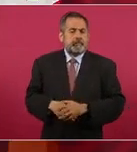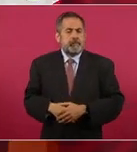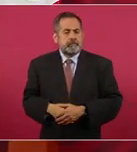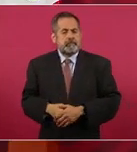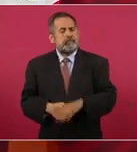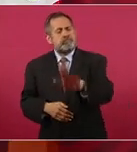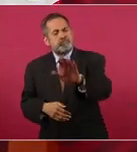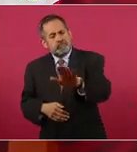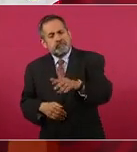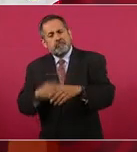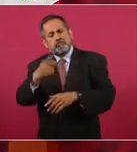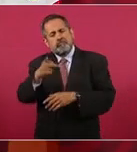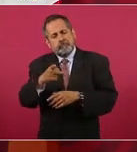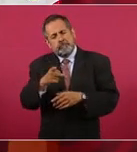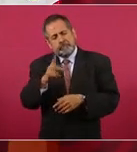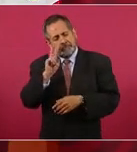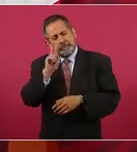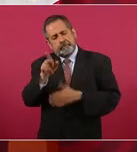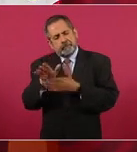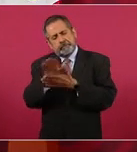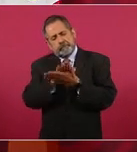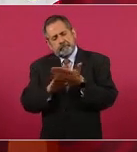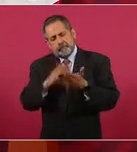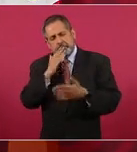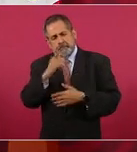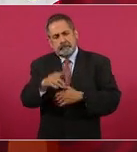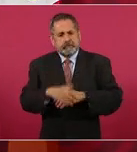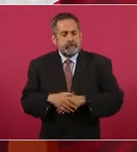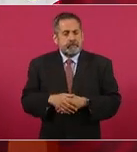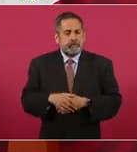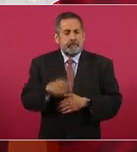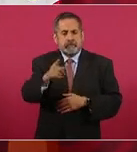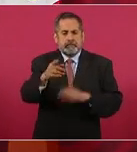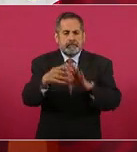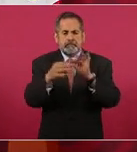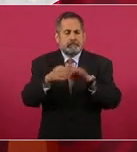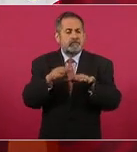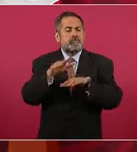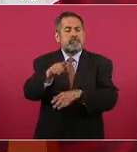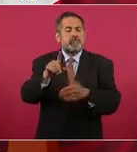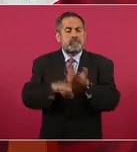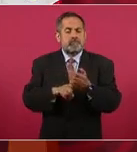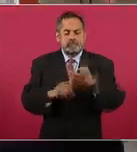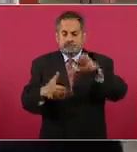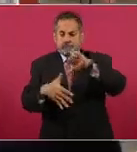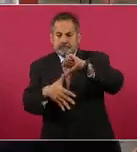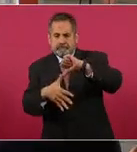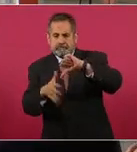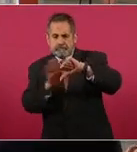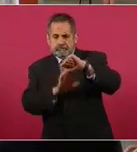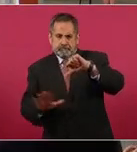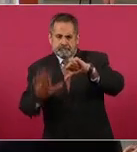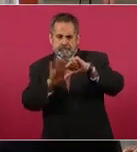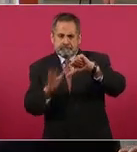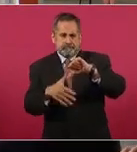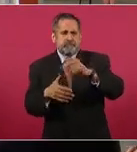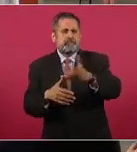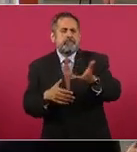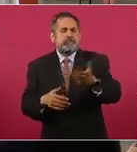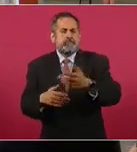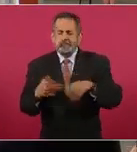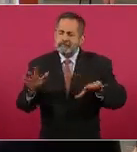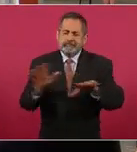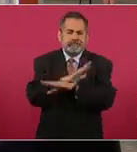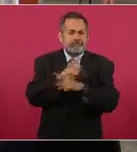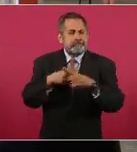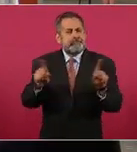su humildad, ¿hay una impronta suya? ¿Hay una impronta de la Iglesia latinoamericana? Eso sí. ¿En qué cambió